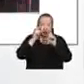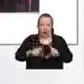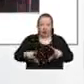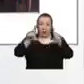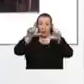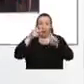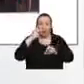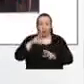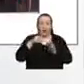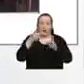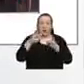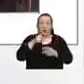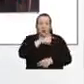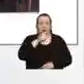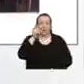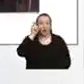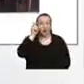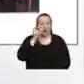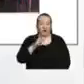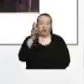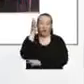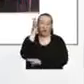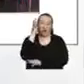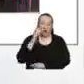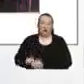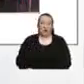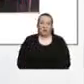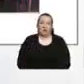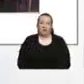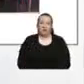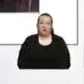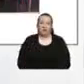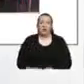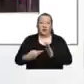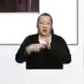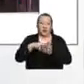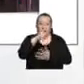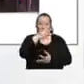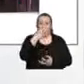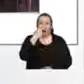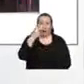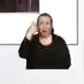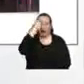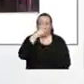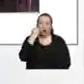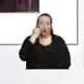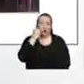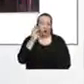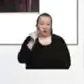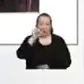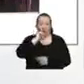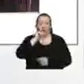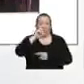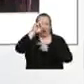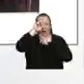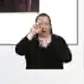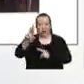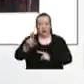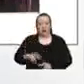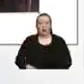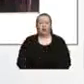sea es quieren no ver la cara de turno realmente quedamos en la cara estúpido y ante algo tan escandaloso la prensa calla los